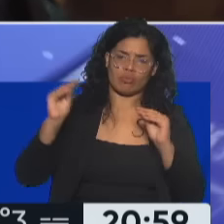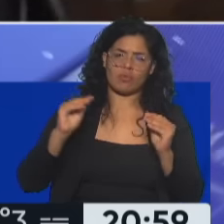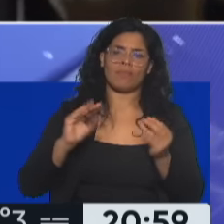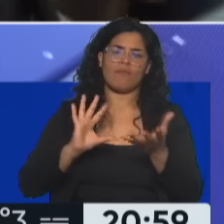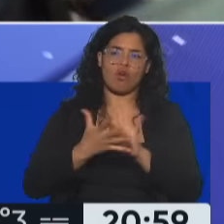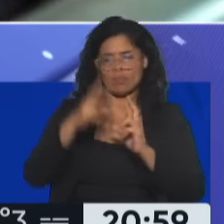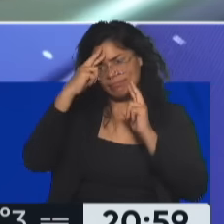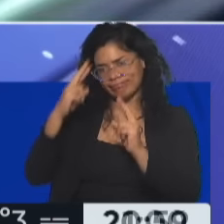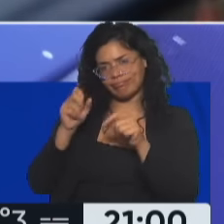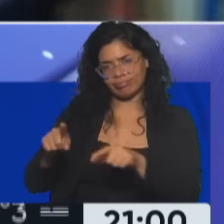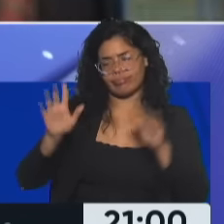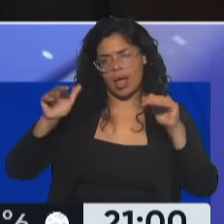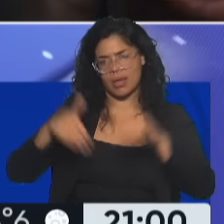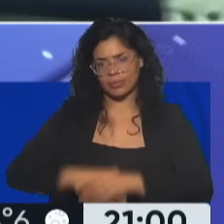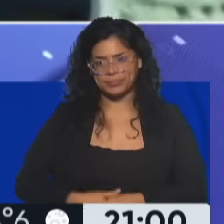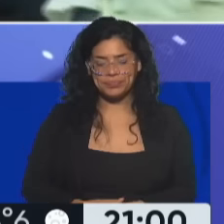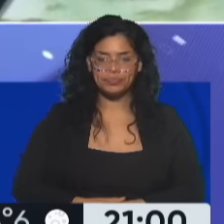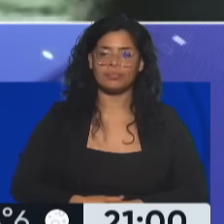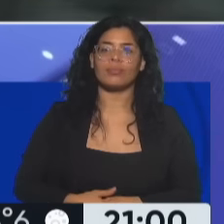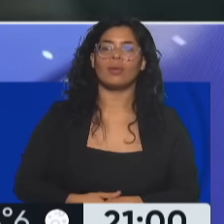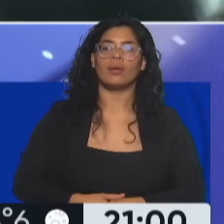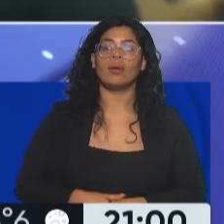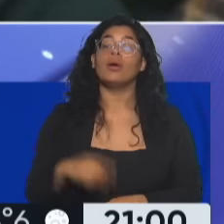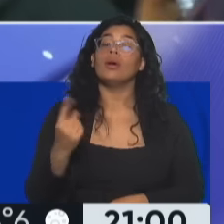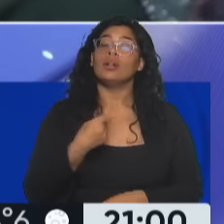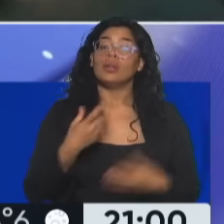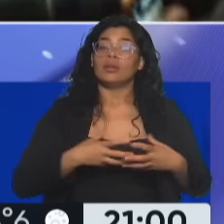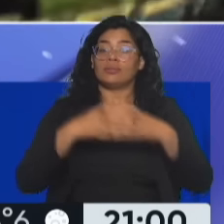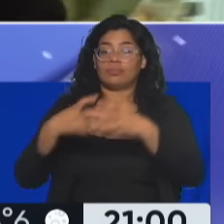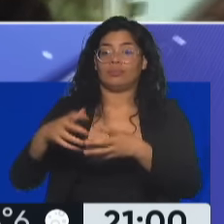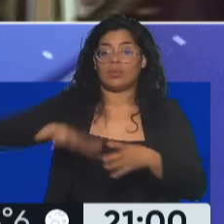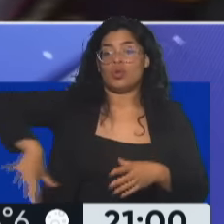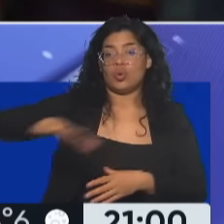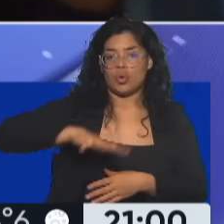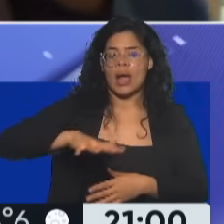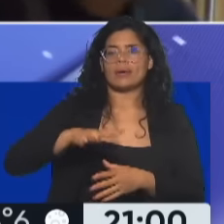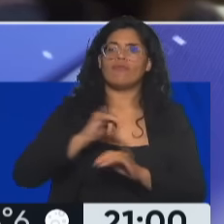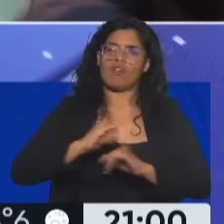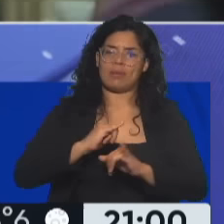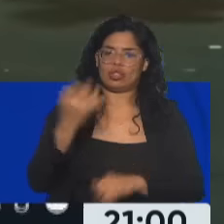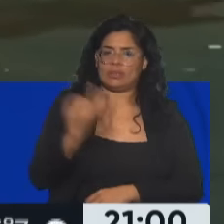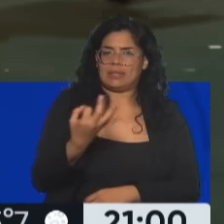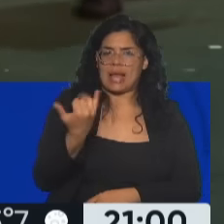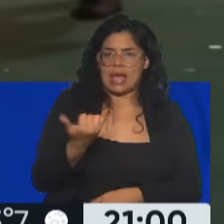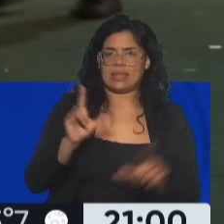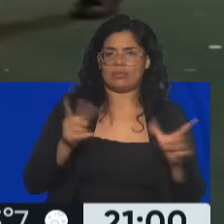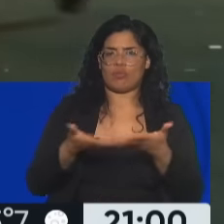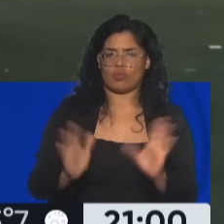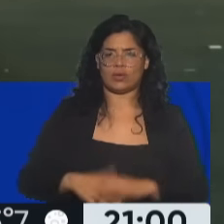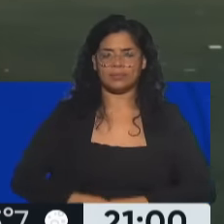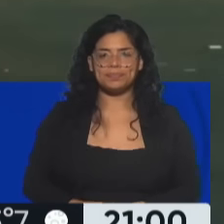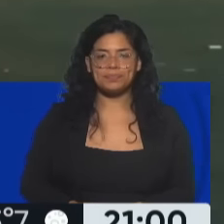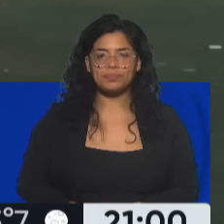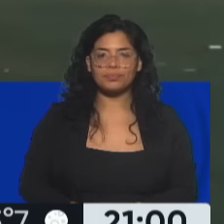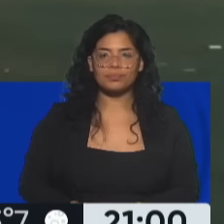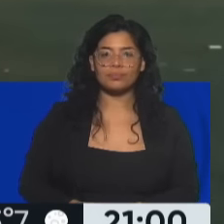velando a el exministro de Salud, Victoria Da Costa, desde el lugar con este informe. El Salón de Actos de